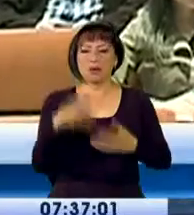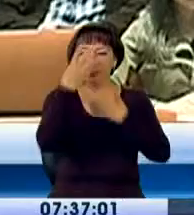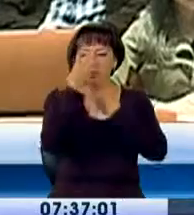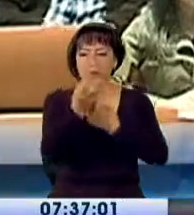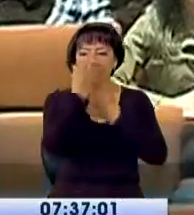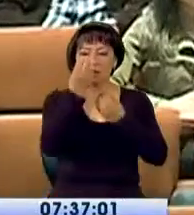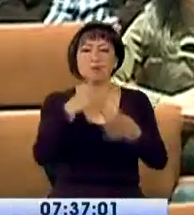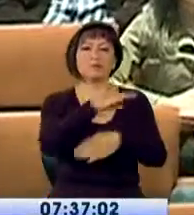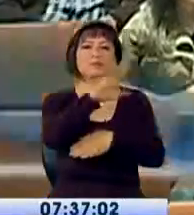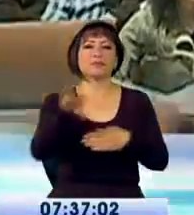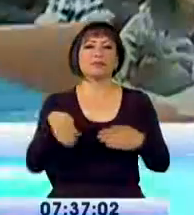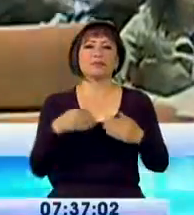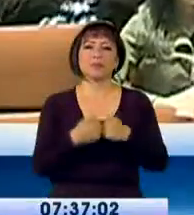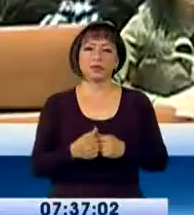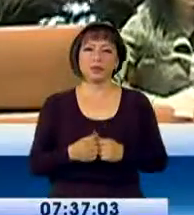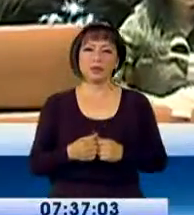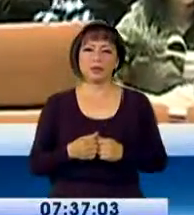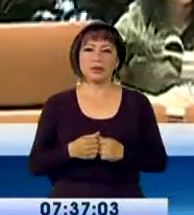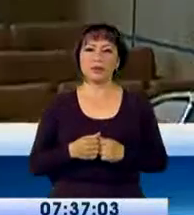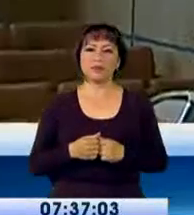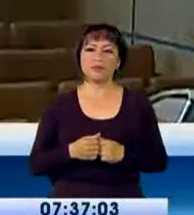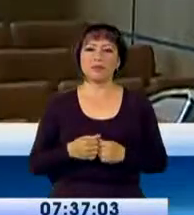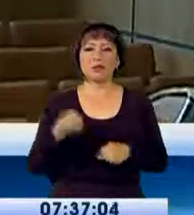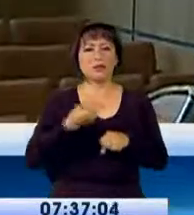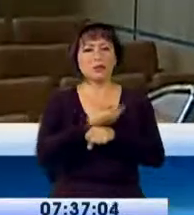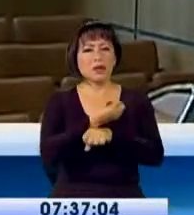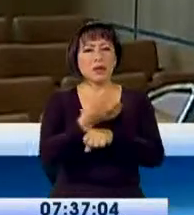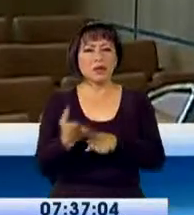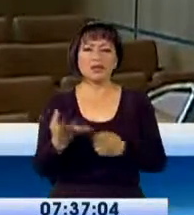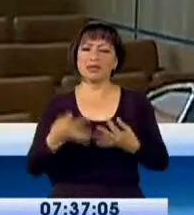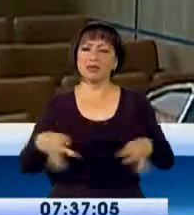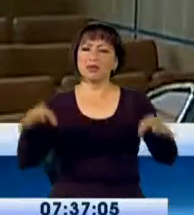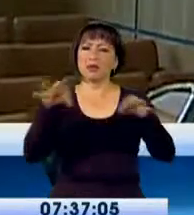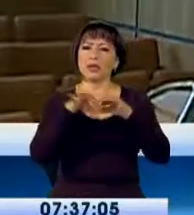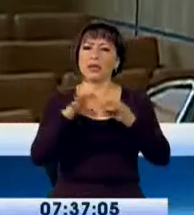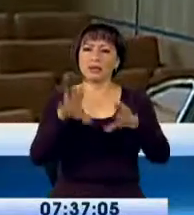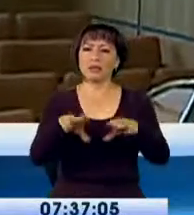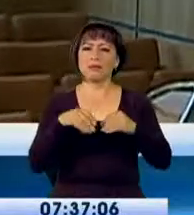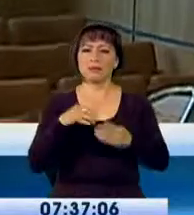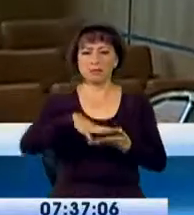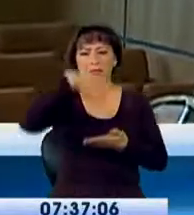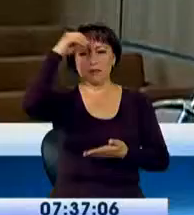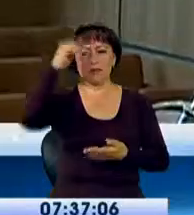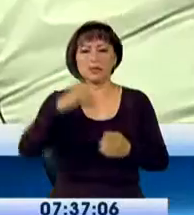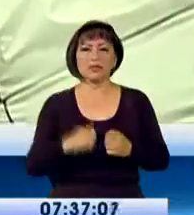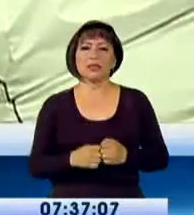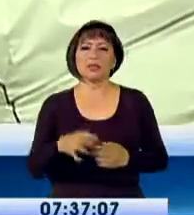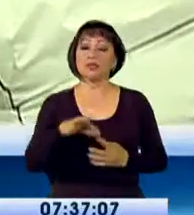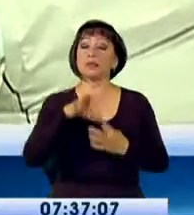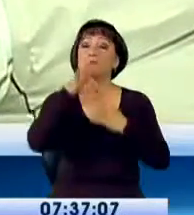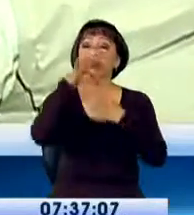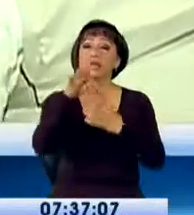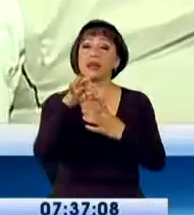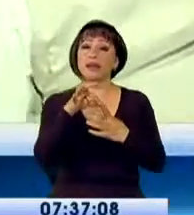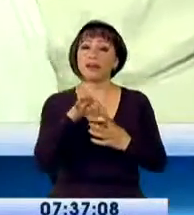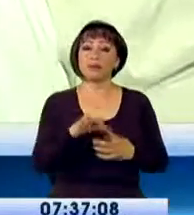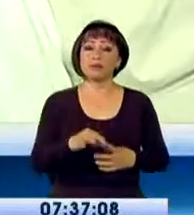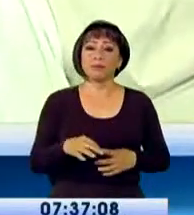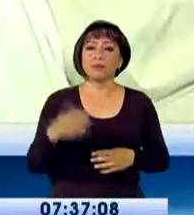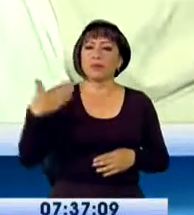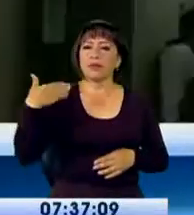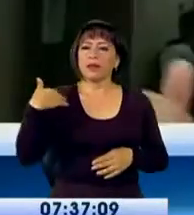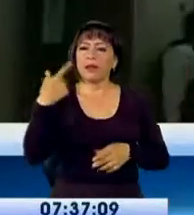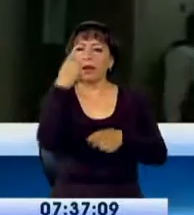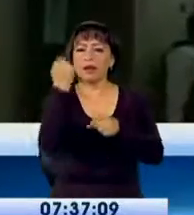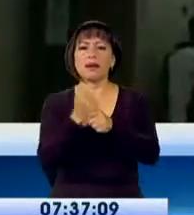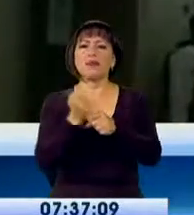Tome en cuenta las recomendaciones dadas por la Secretaría de Gestión de Riesgos y en especial lo que debería tener en su trabajo.